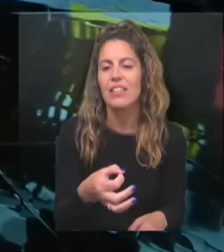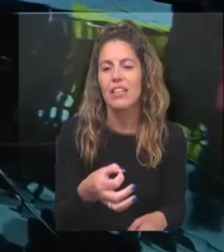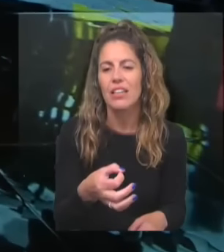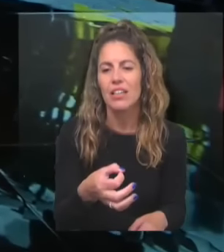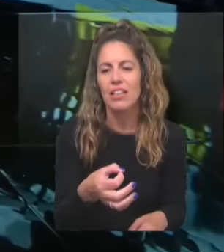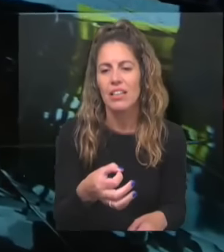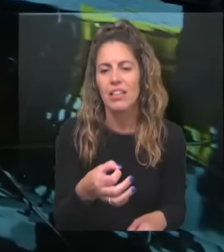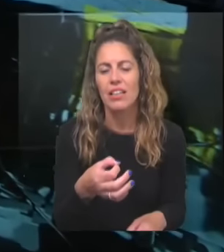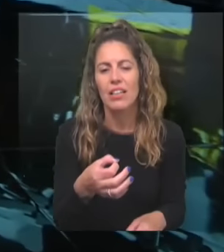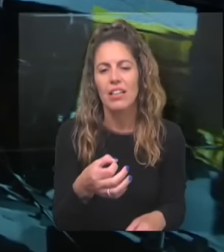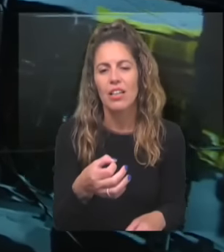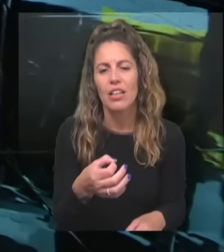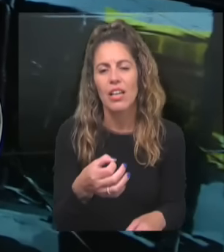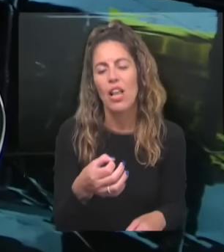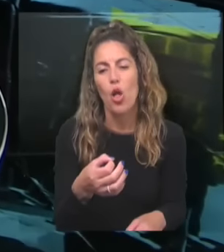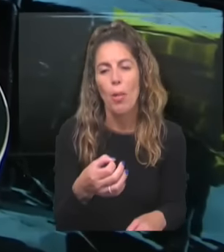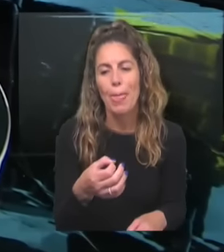la homilía por la muerte